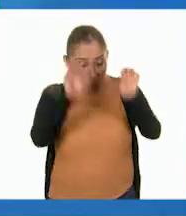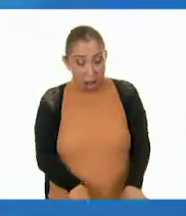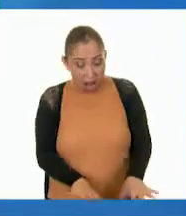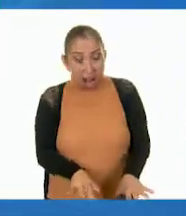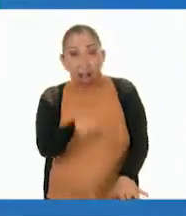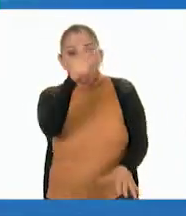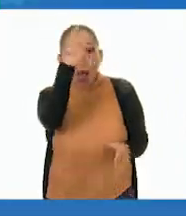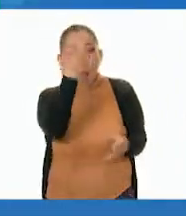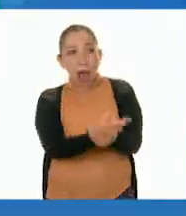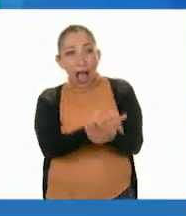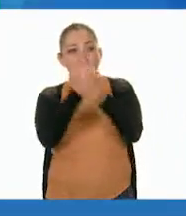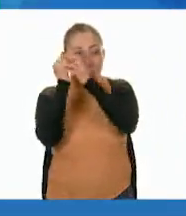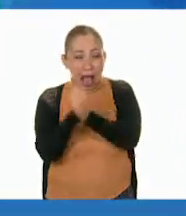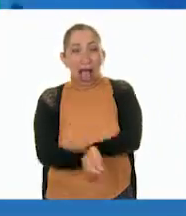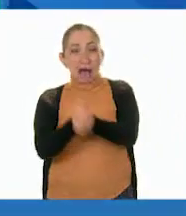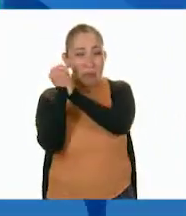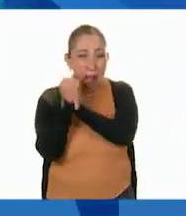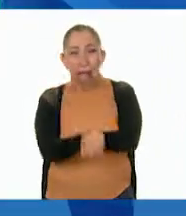furia sobre él.